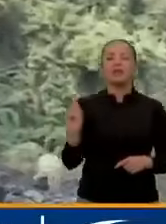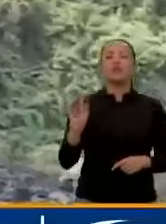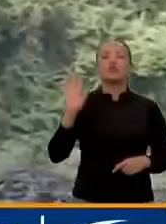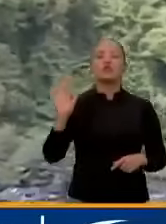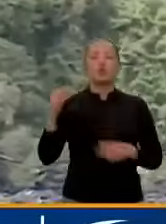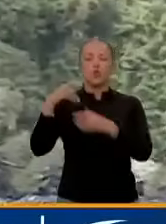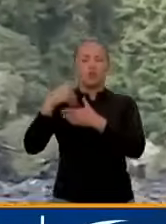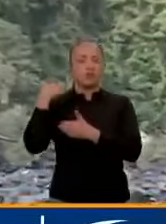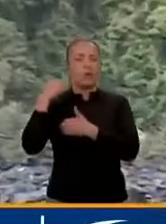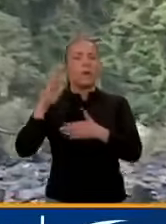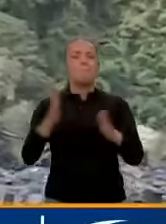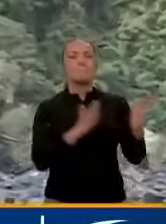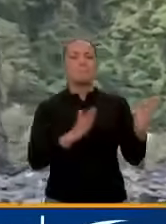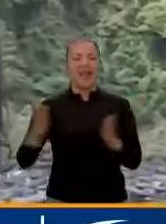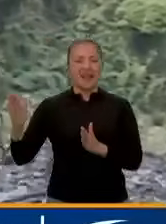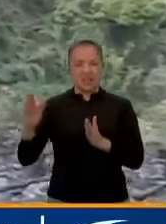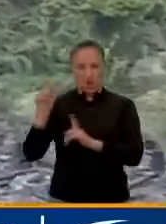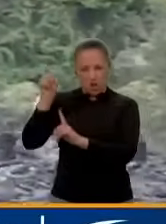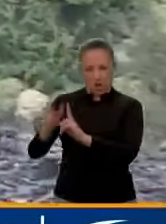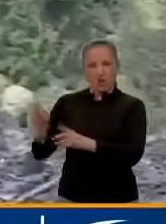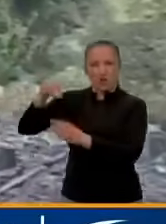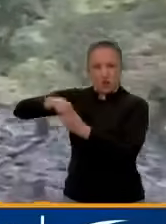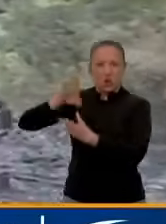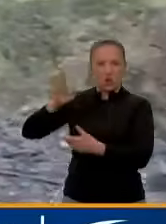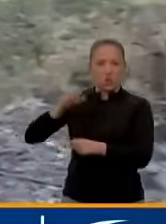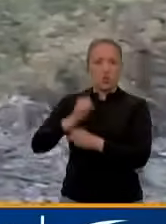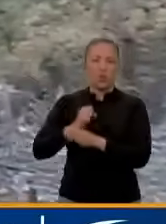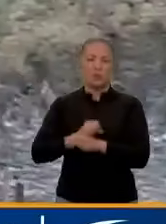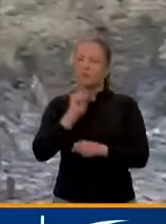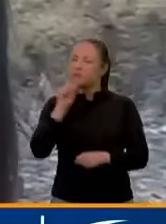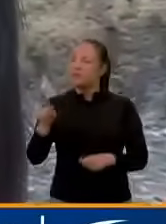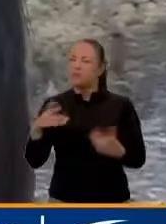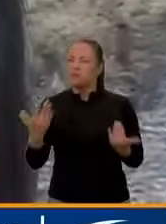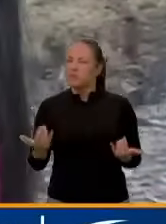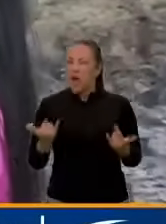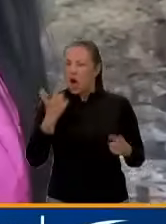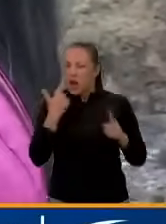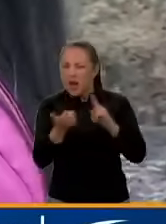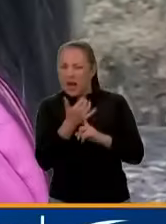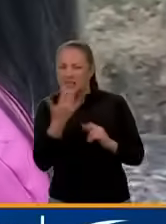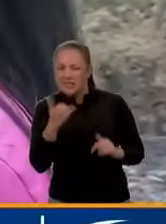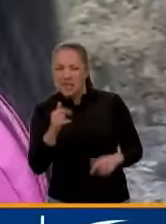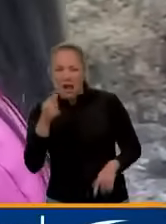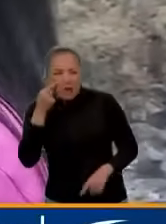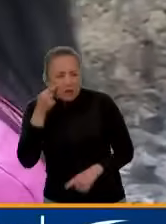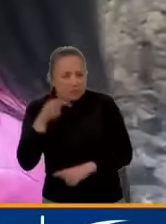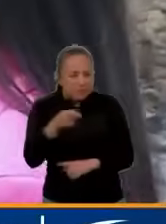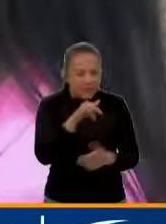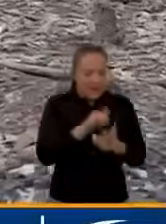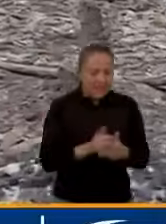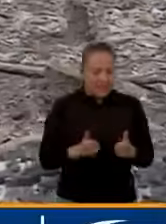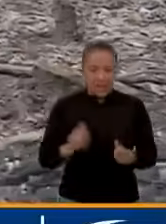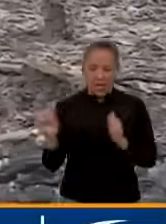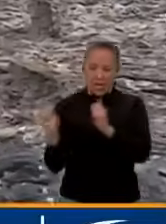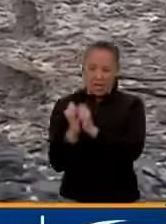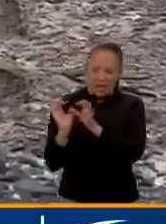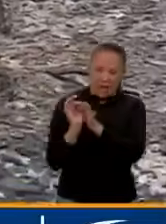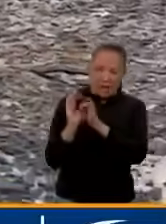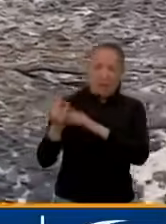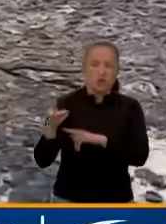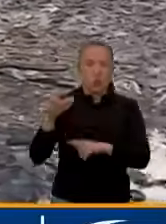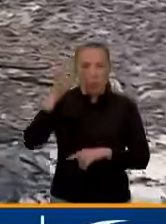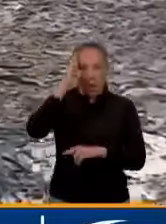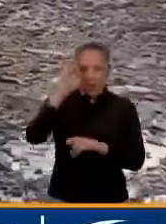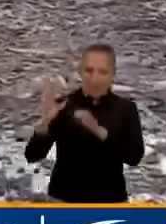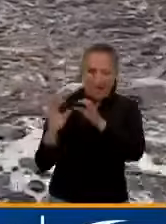planeación. Anthony, ¿qué han encontrado a esta hora, en este momento, en este rastreo que hacen con el apoyo de la Policía Nacional? Muy buenas